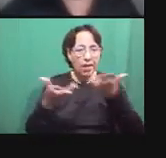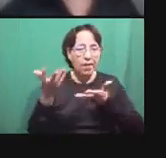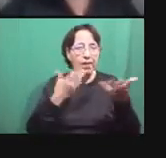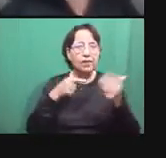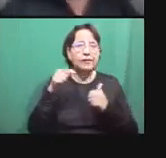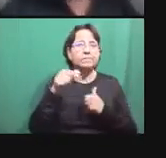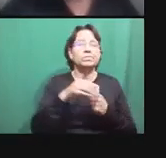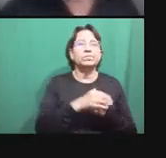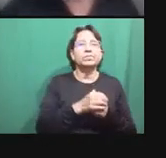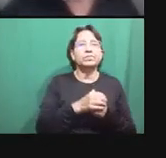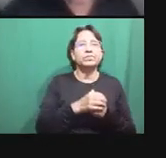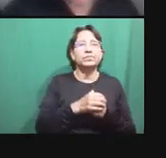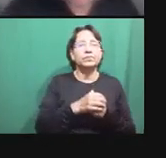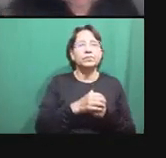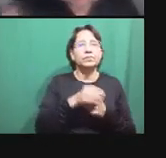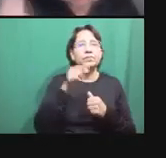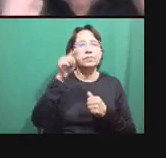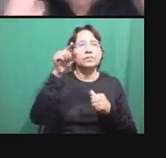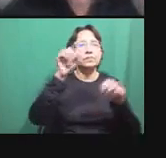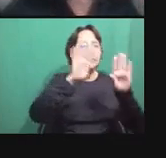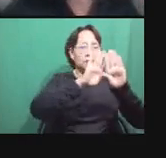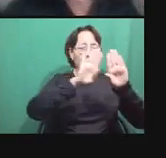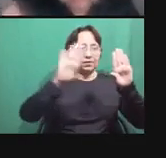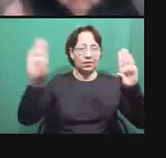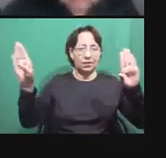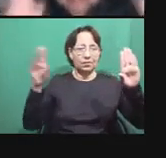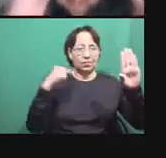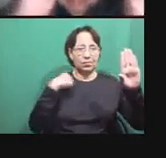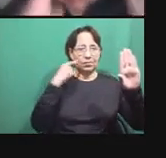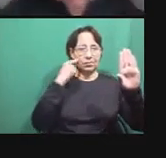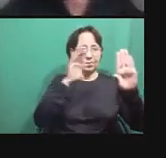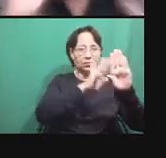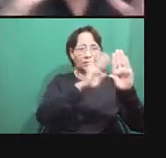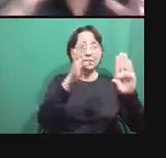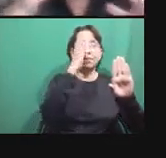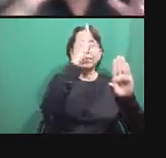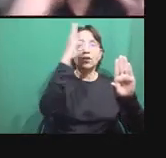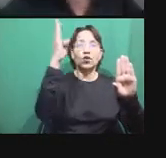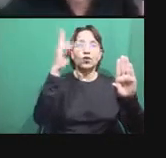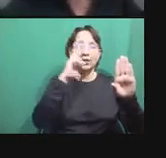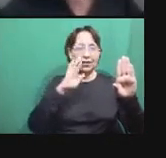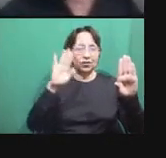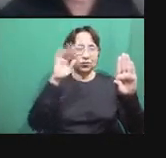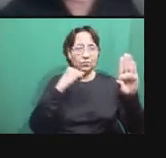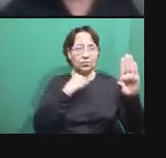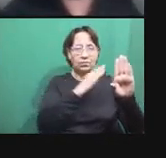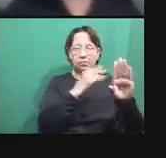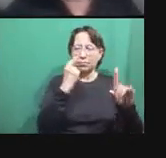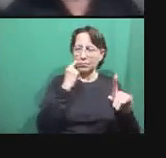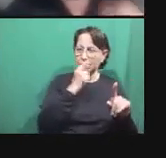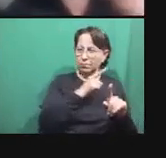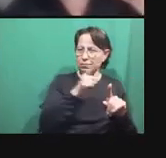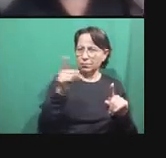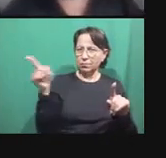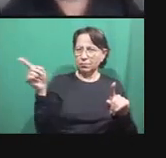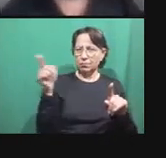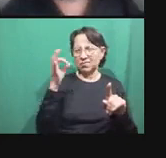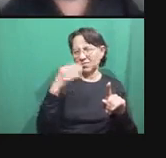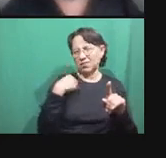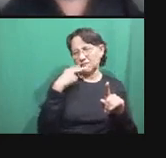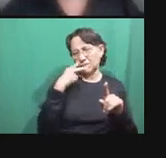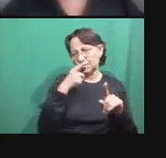simultáneamente en el muro contiguo, yo vivo frente a la Biblioteca Nacional, de tal manera que veo eso todo el tiempo, se hace este